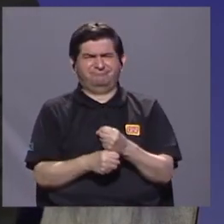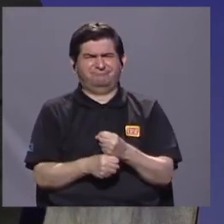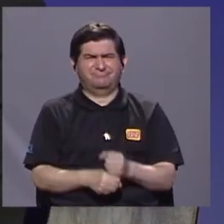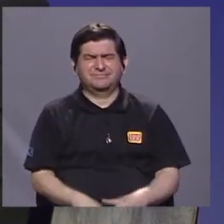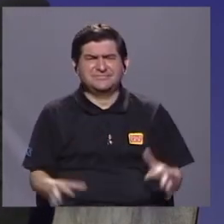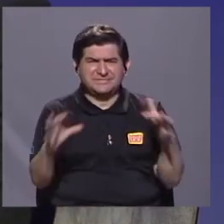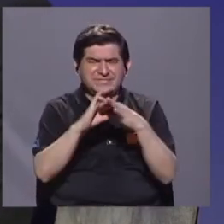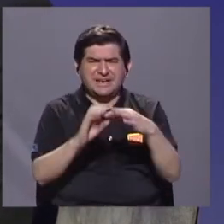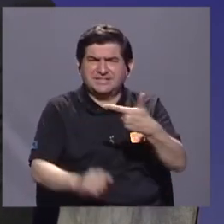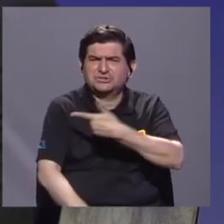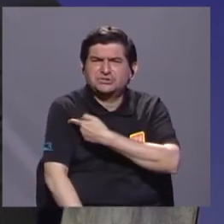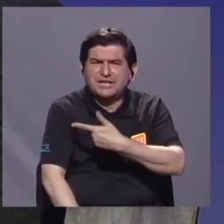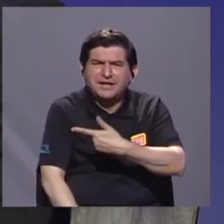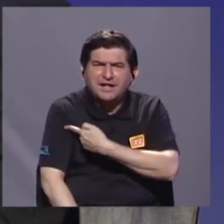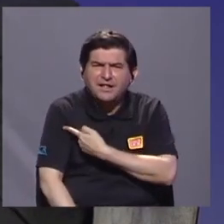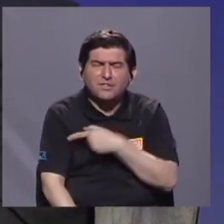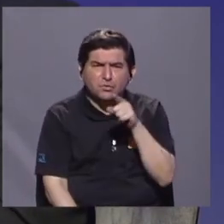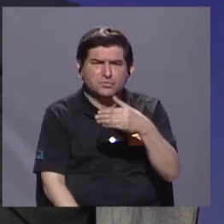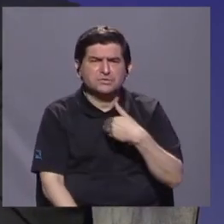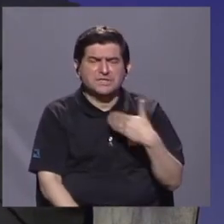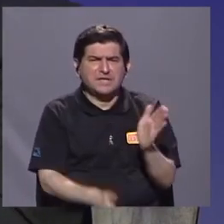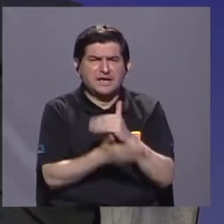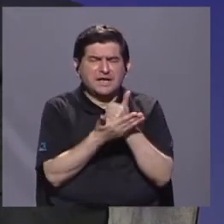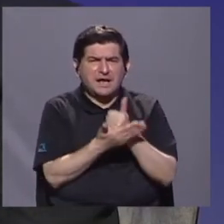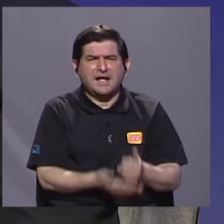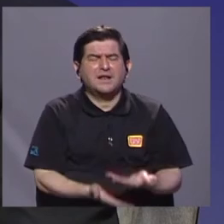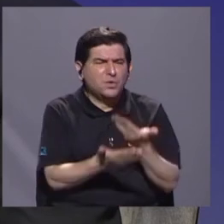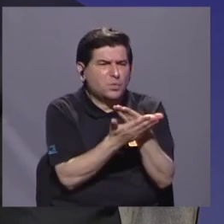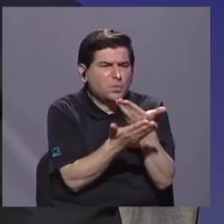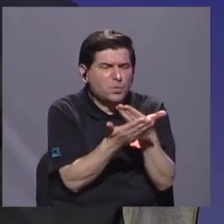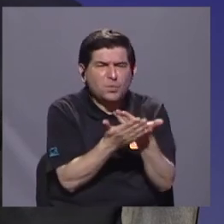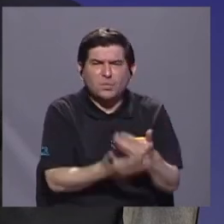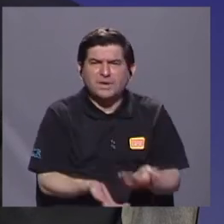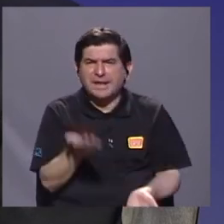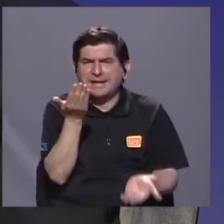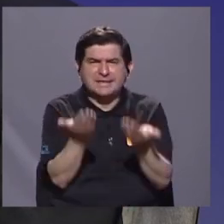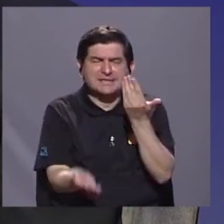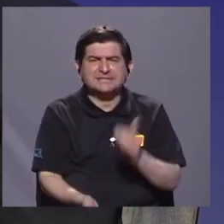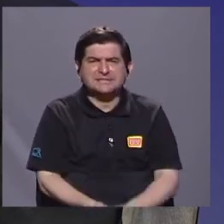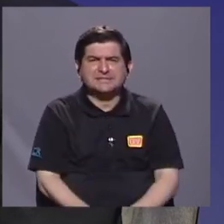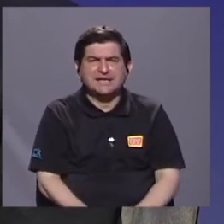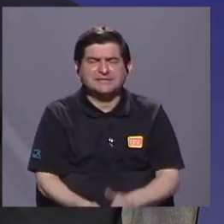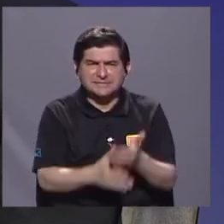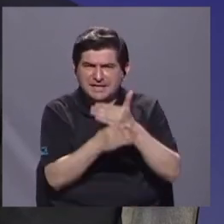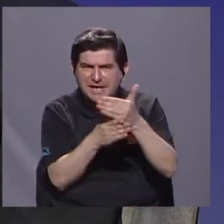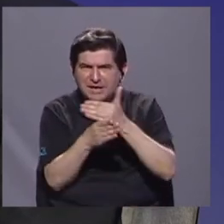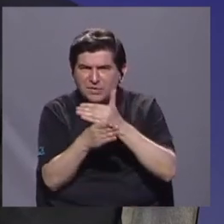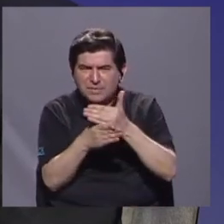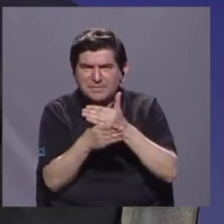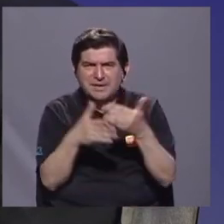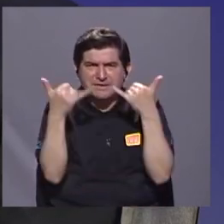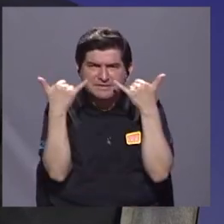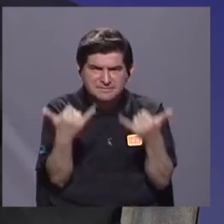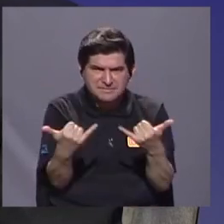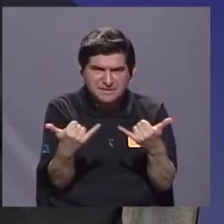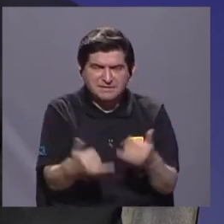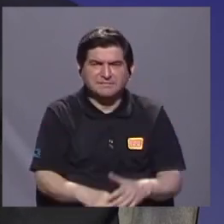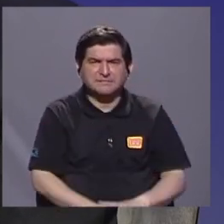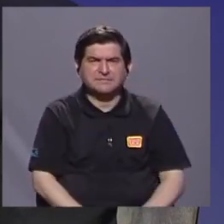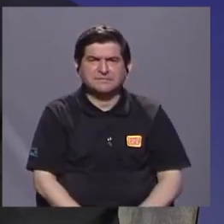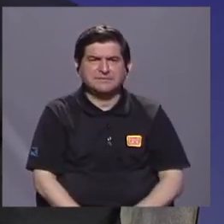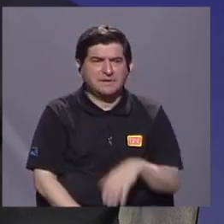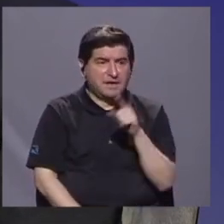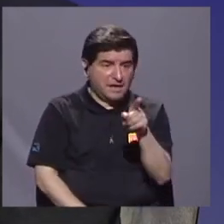a la vacunación. ¿Ustedes tienen algún dato, alguna evidencia que nos pueda compartir en este momento al respecto?